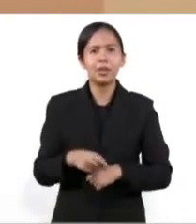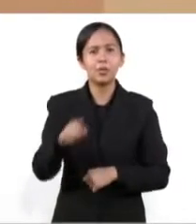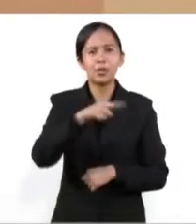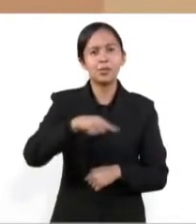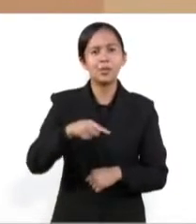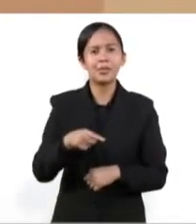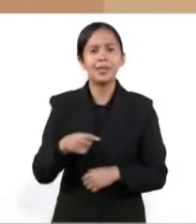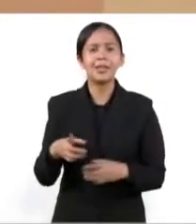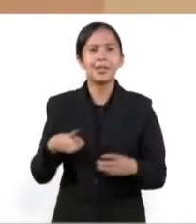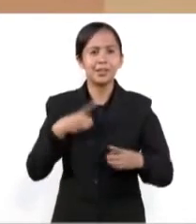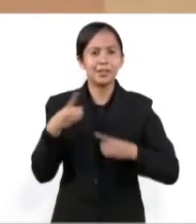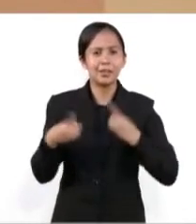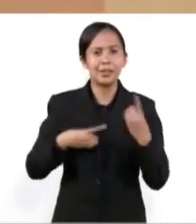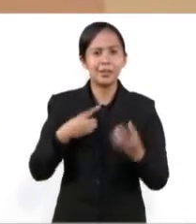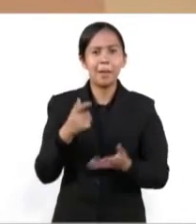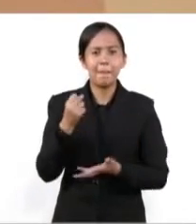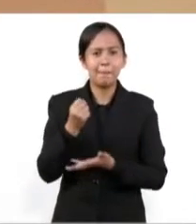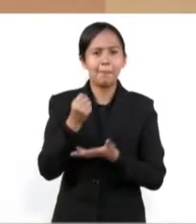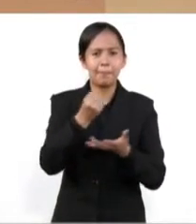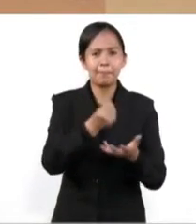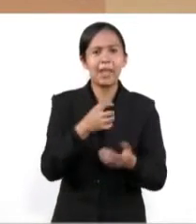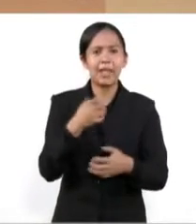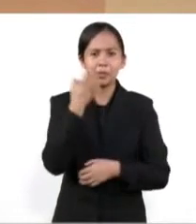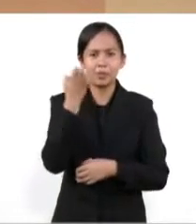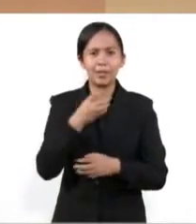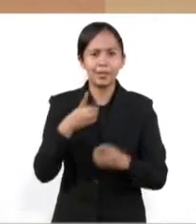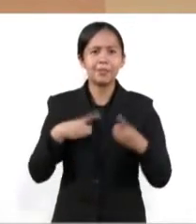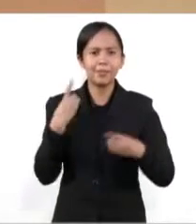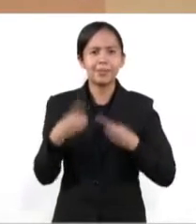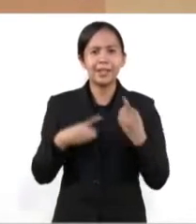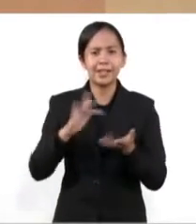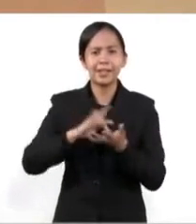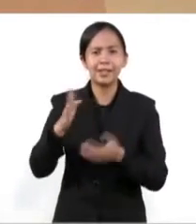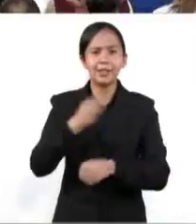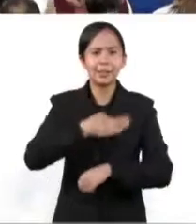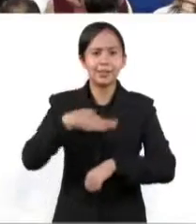que disfruten esta beca y disfruten la escuela. Muchas gracias, muy buenas tardes.